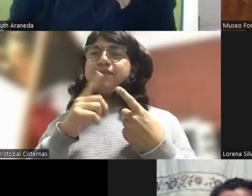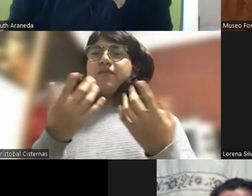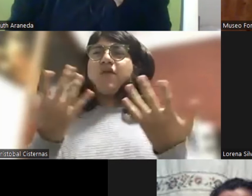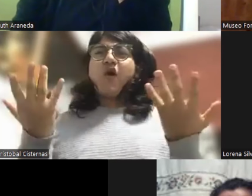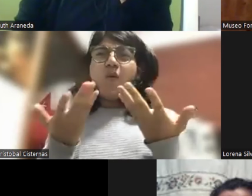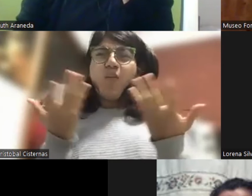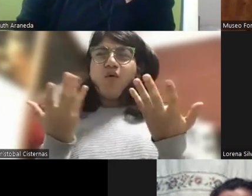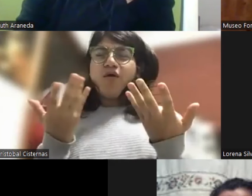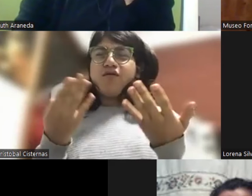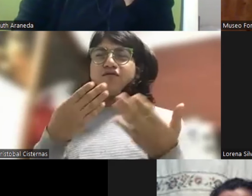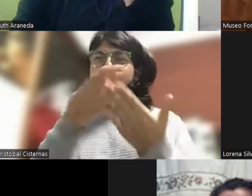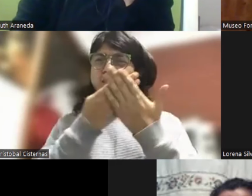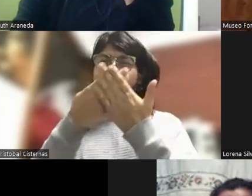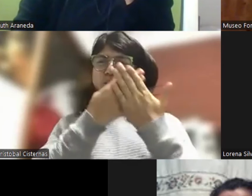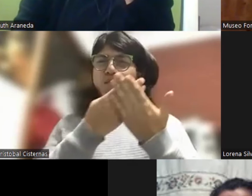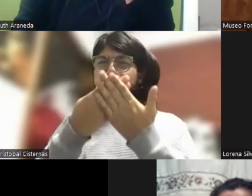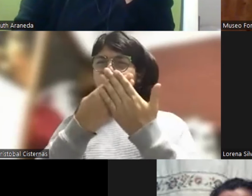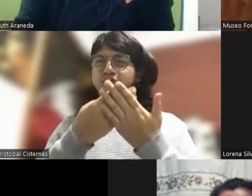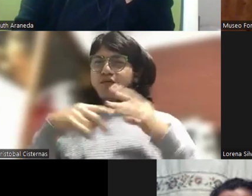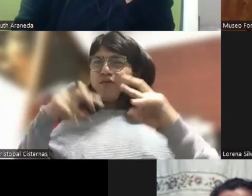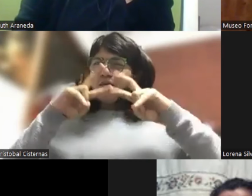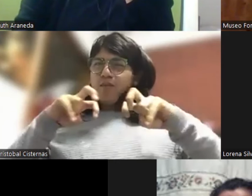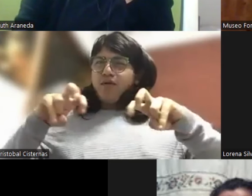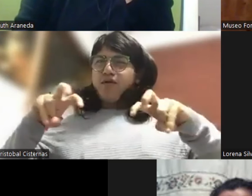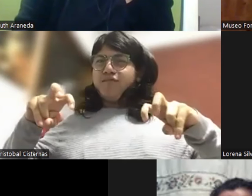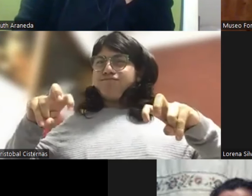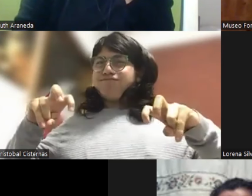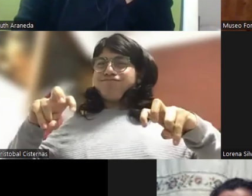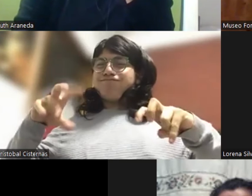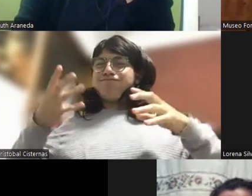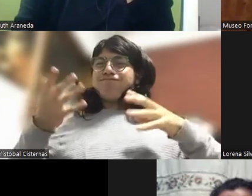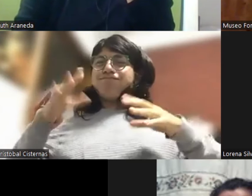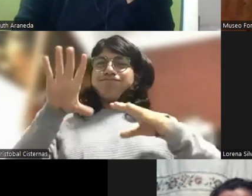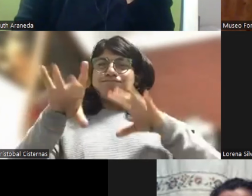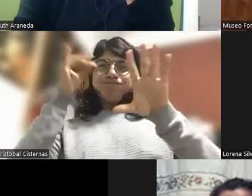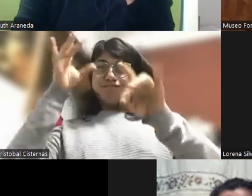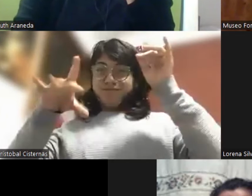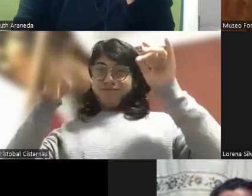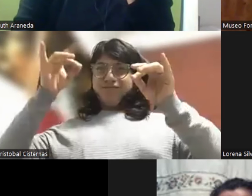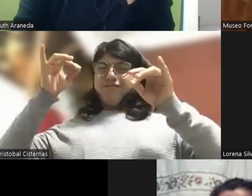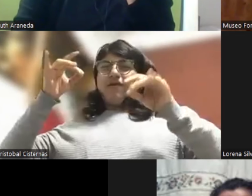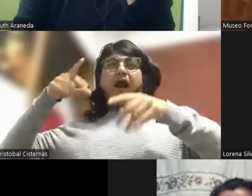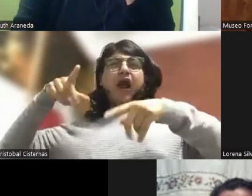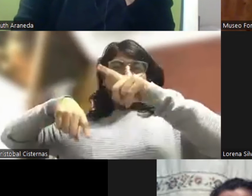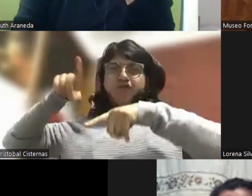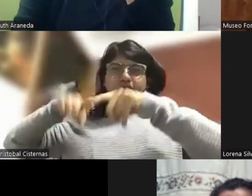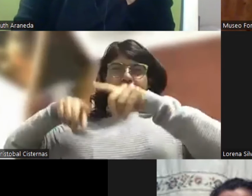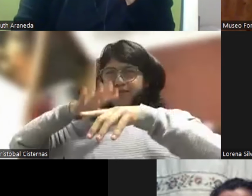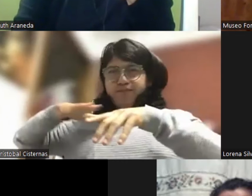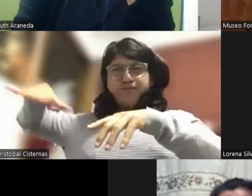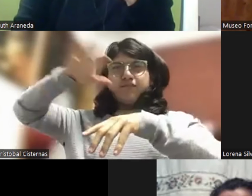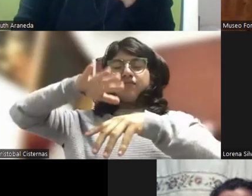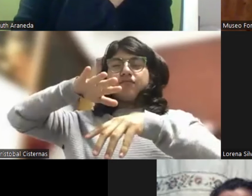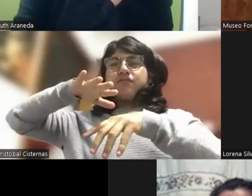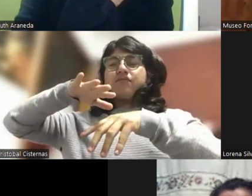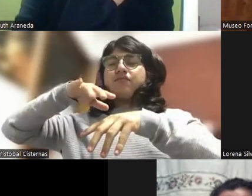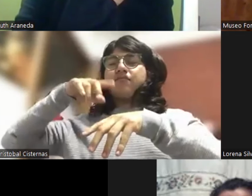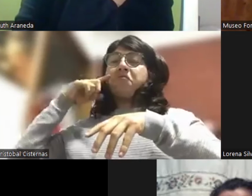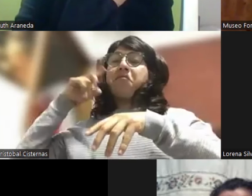Mi pregunta es la siguiente, tengo una duda. ¿Cómo podemos estudiar, investigar, se investiga todos esos